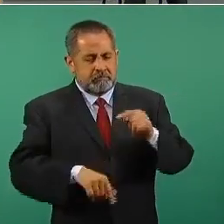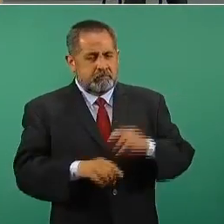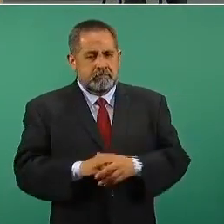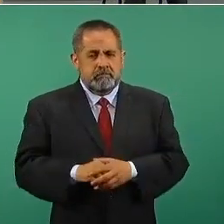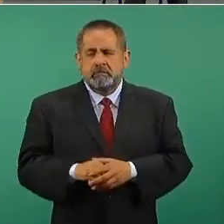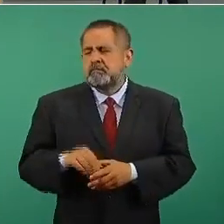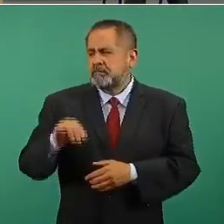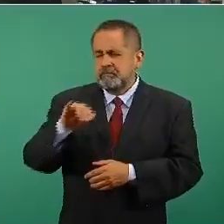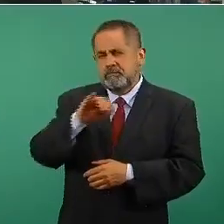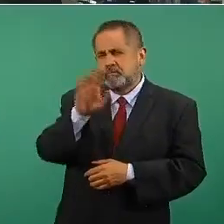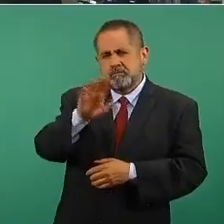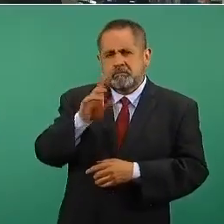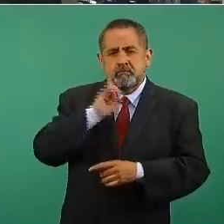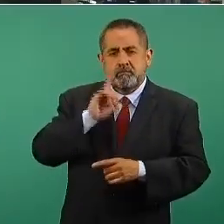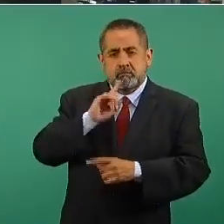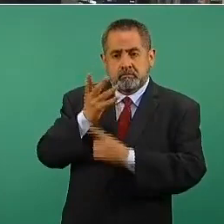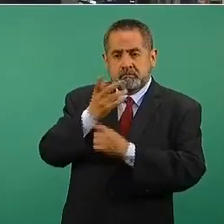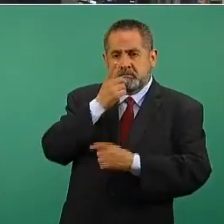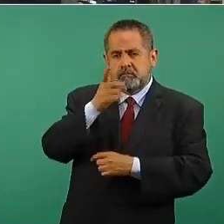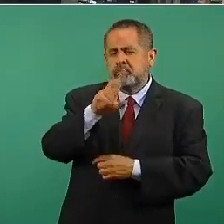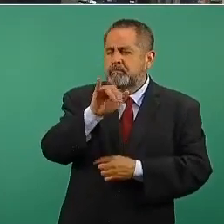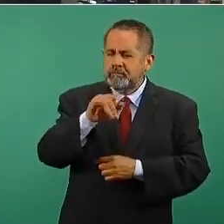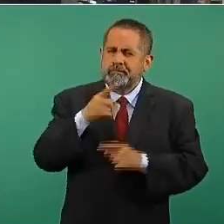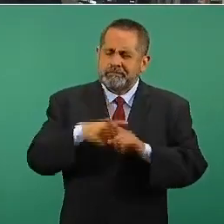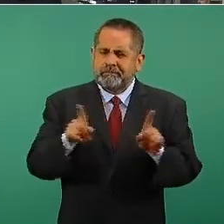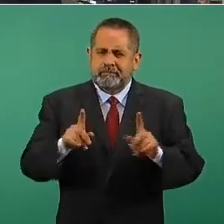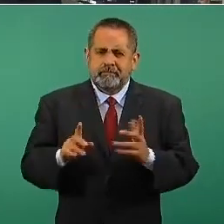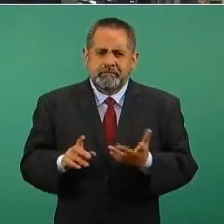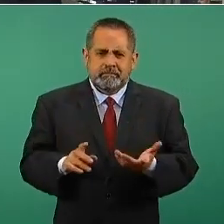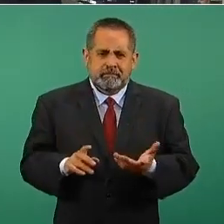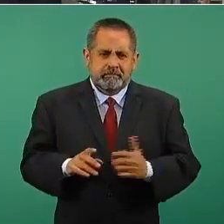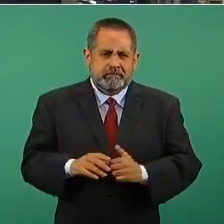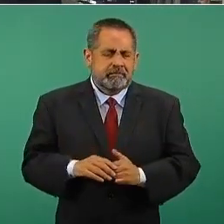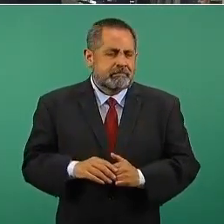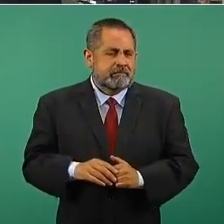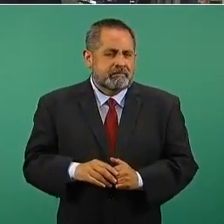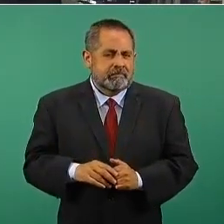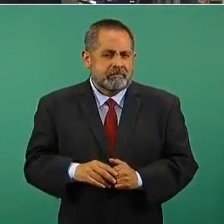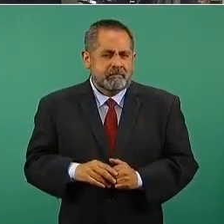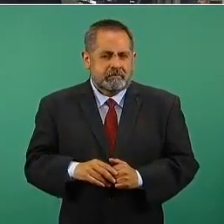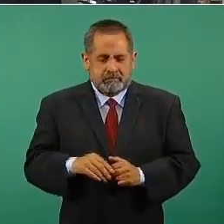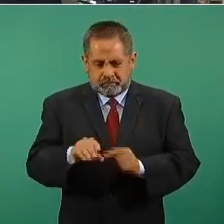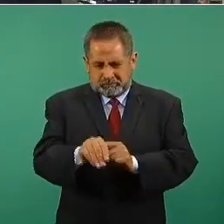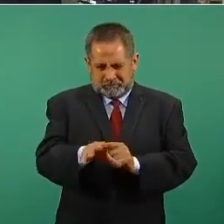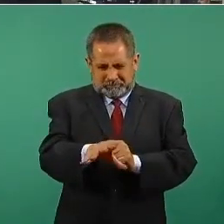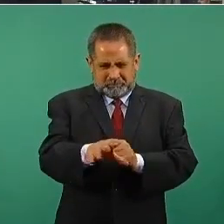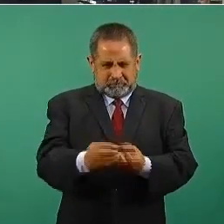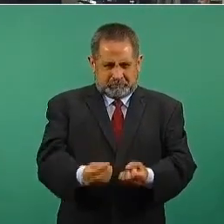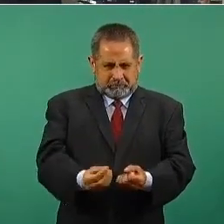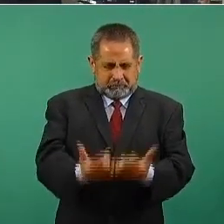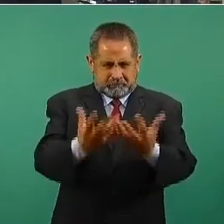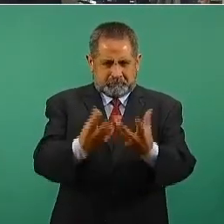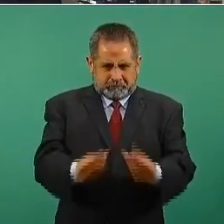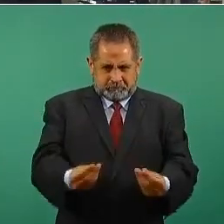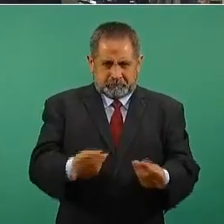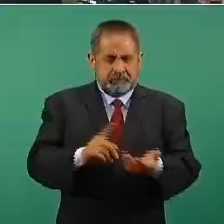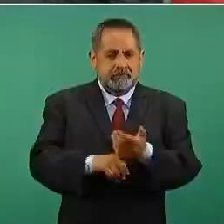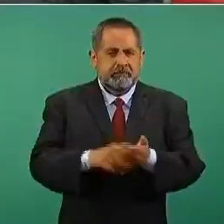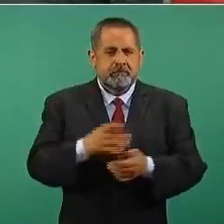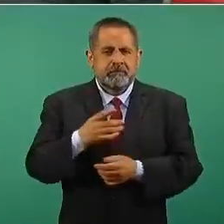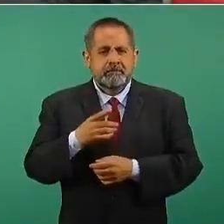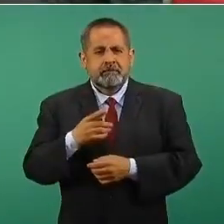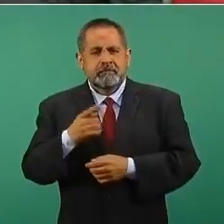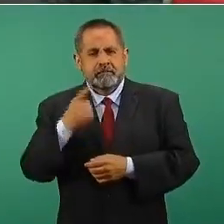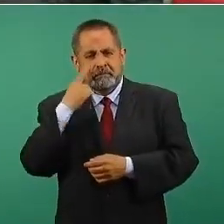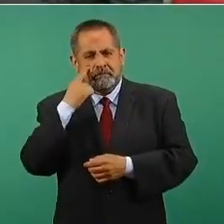pero sí hubo afectación, o sea, sí se nota la diferencia entre el extinguidor, sí, y también una bomba de gas pimienta, o sea,